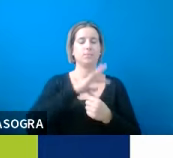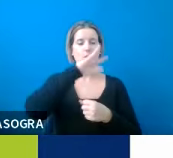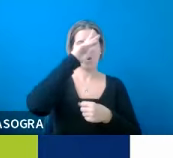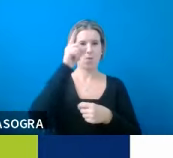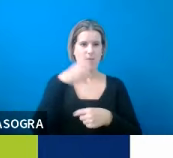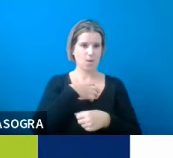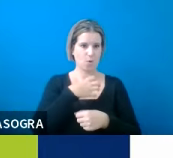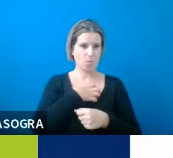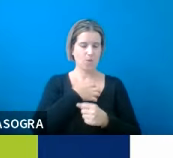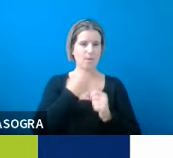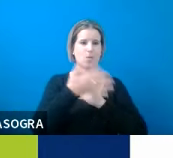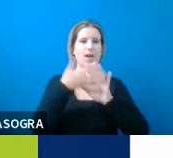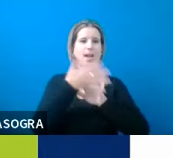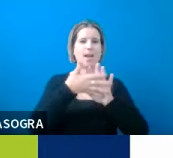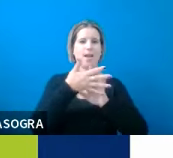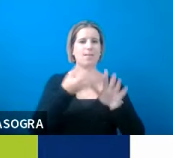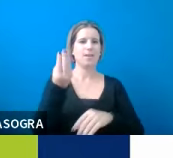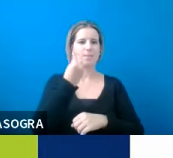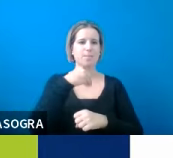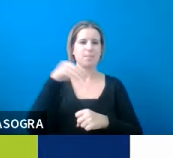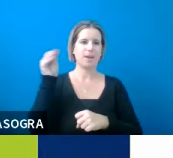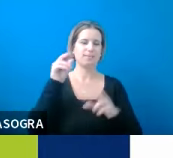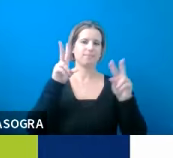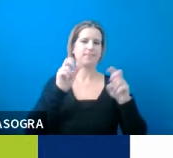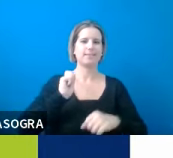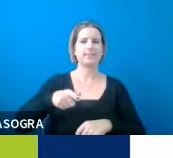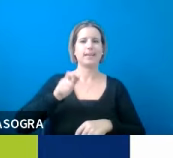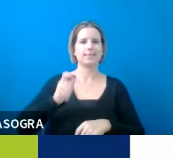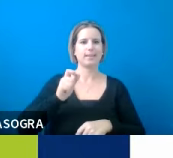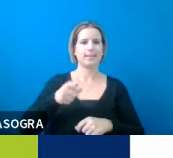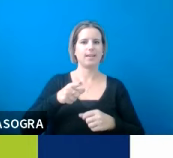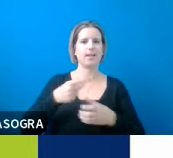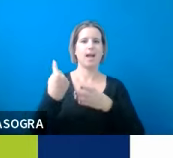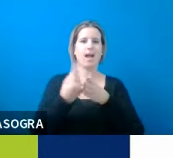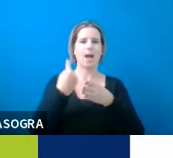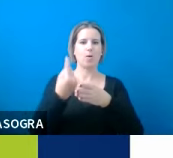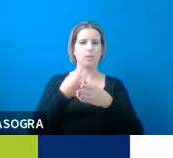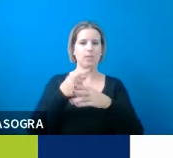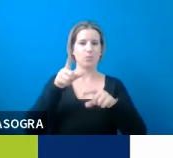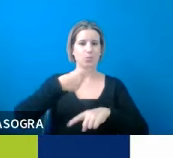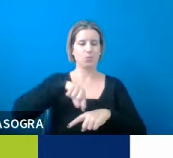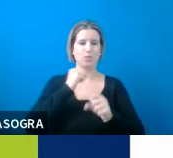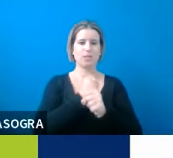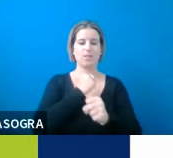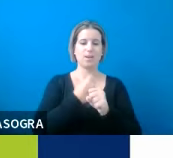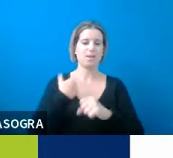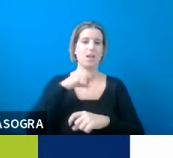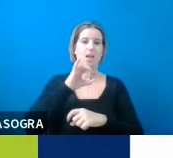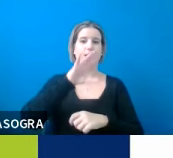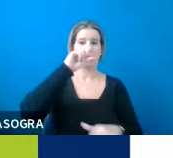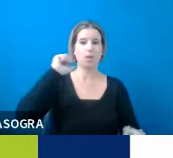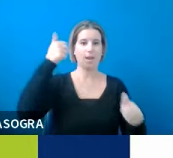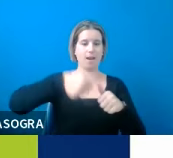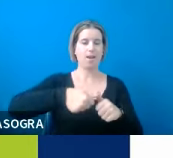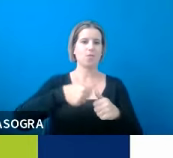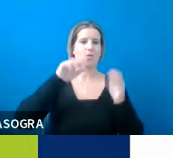hablar del aumento de la incidencia del autismo nosotros que trabajamos aquí en atención temprana yo llevo 14 años en atención temprana